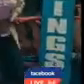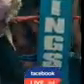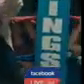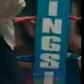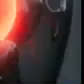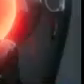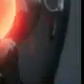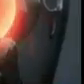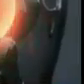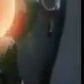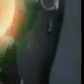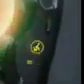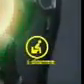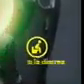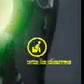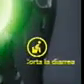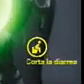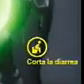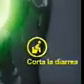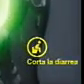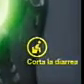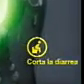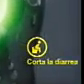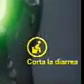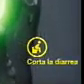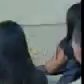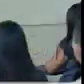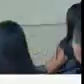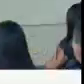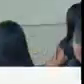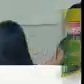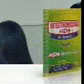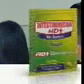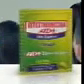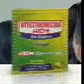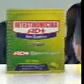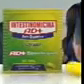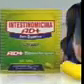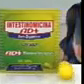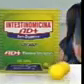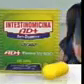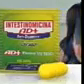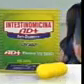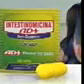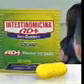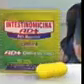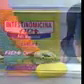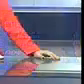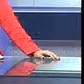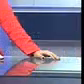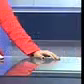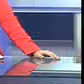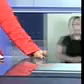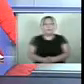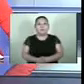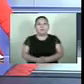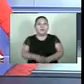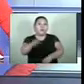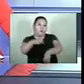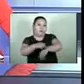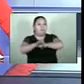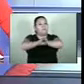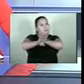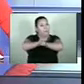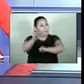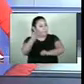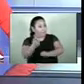Intestinomicina, además de Laboratorios López, una empresa del grupo Procaps. Presentó. Vamos a nuestra primera